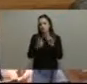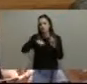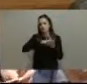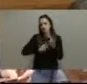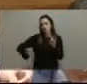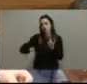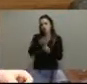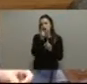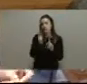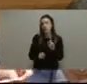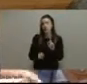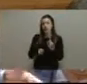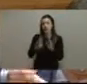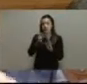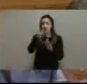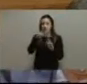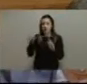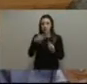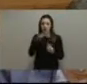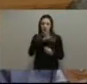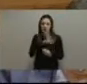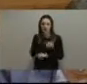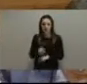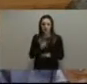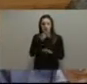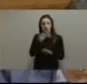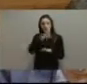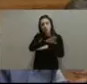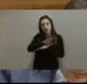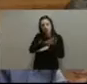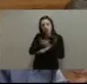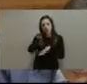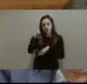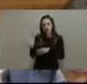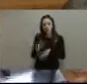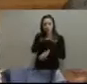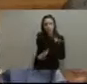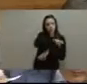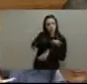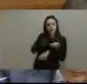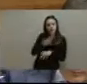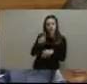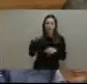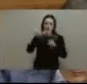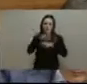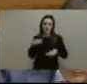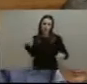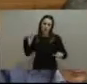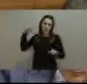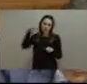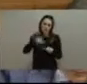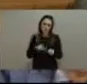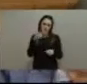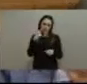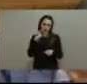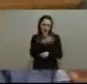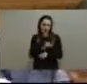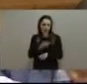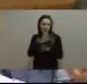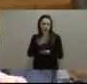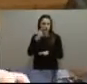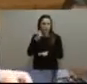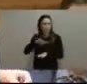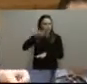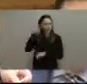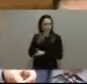malos resultados. Porque usted llega a una consejería con una larga tradición, pero una larga tradición de la que no sentirse orgulloso. Una